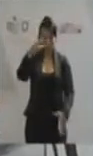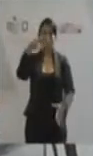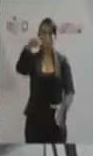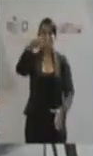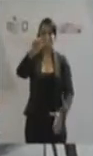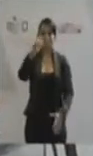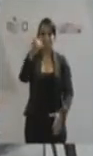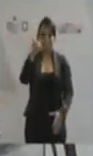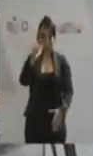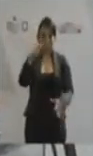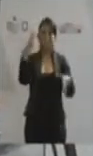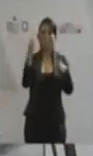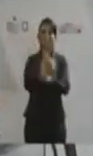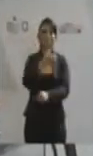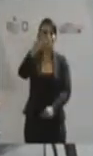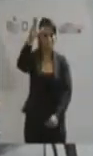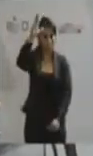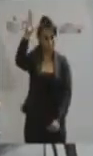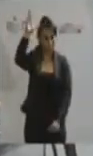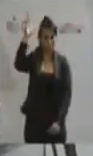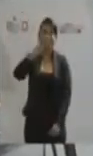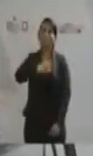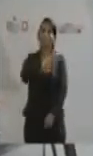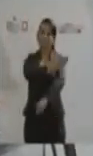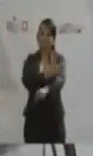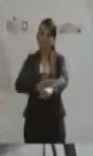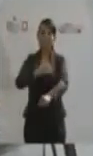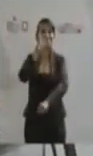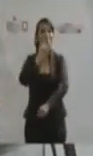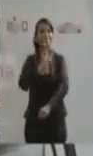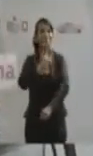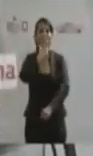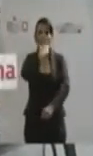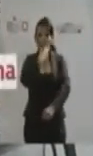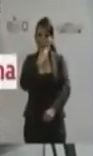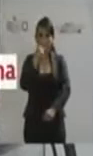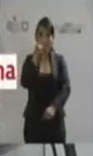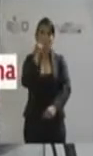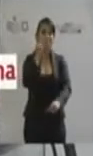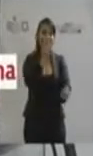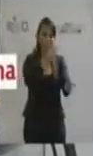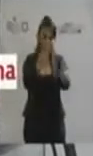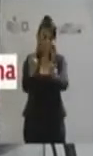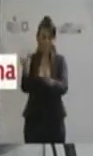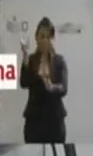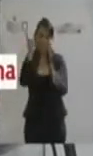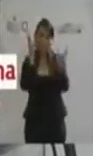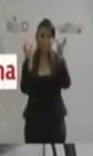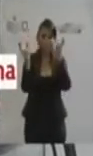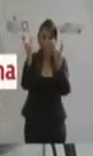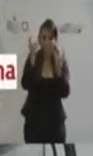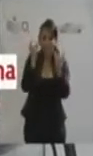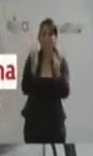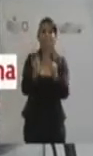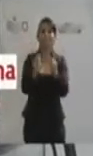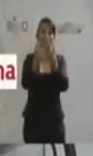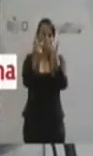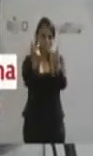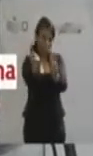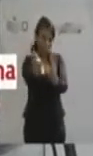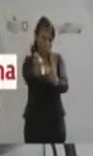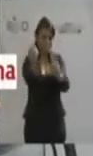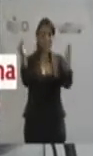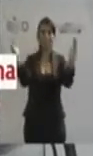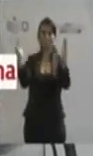buenas tardes amigas amigos que nos escuchan y nos ven a través de sus televisores o nos escuchan en sus aparatos en su